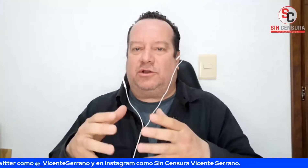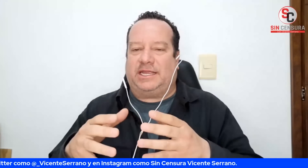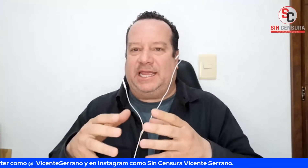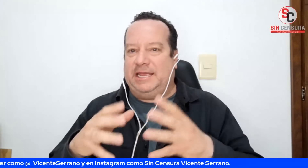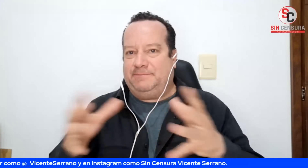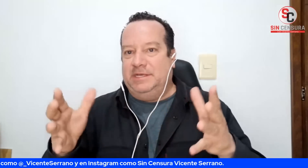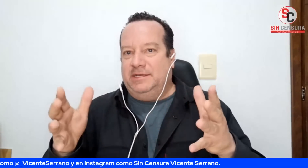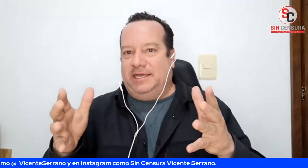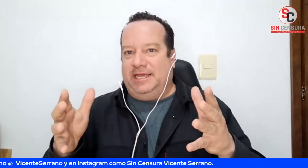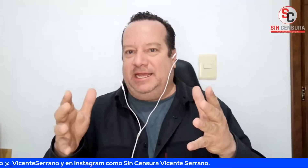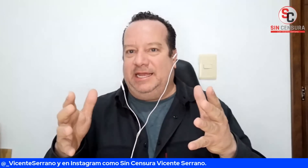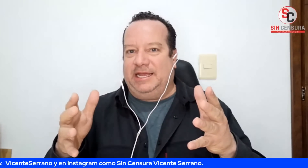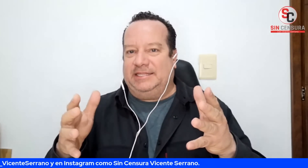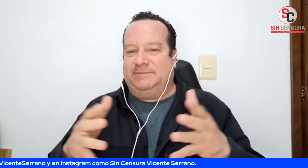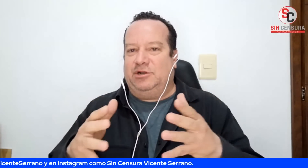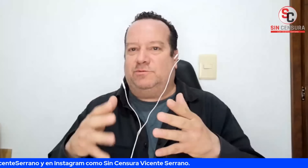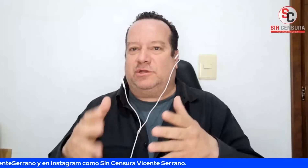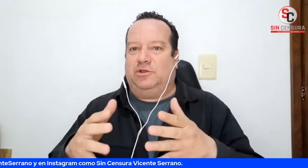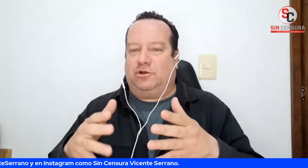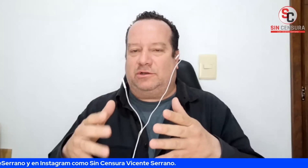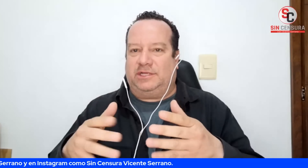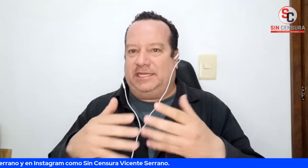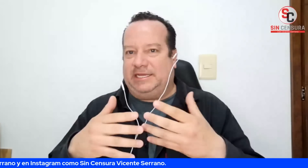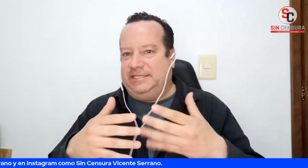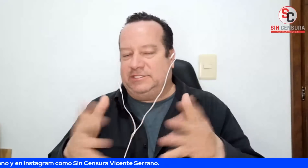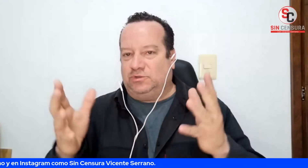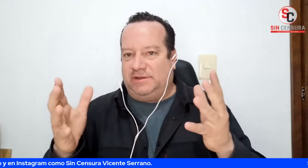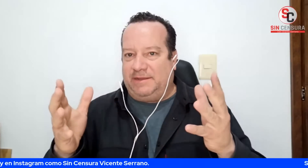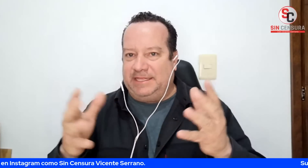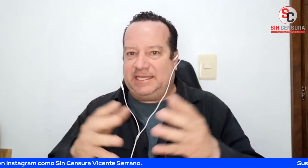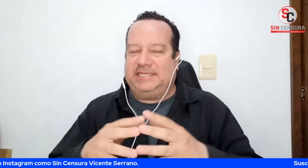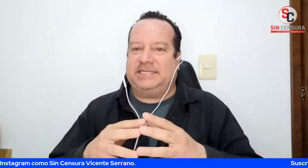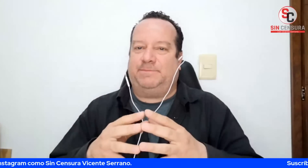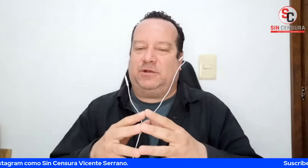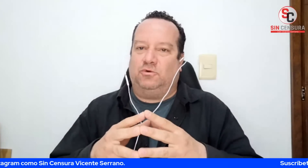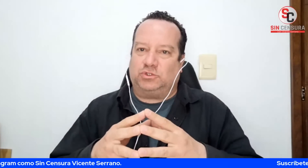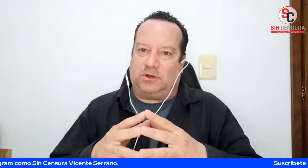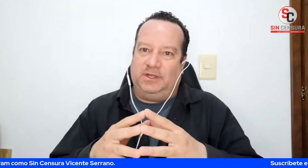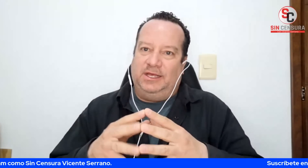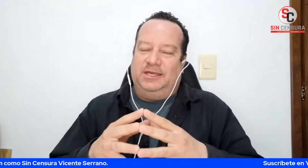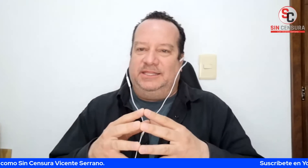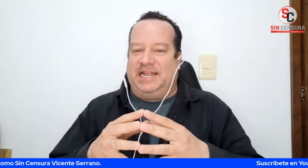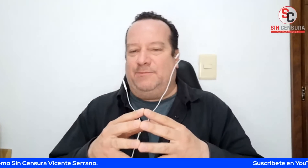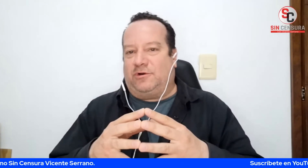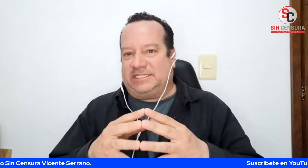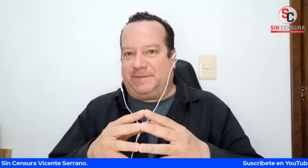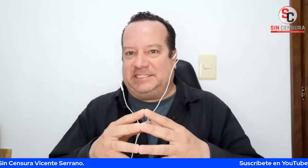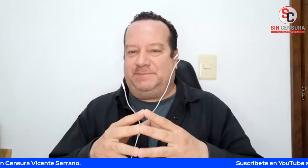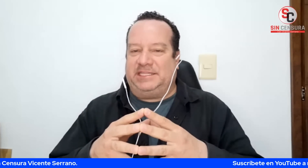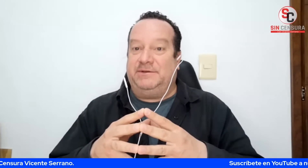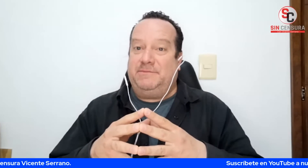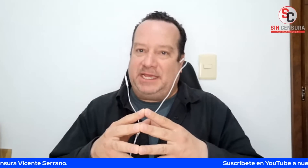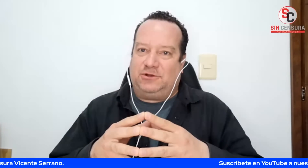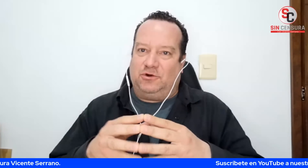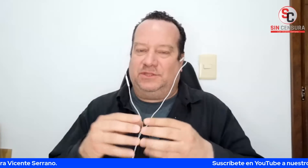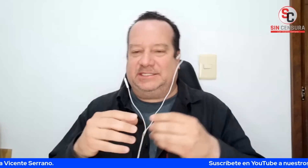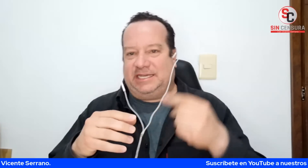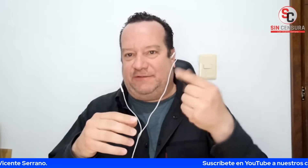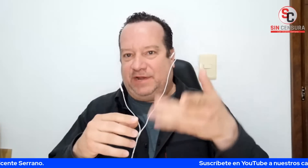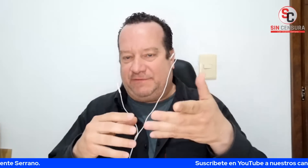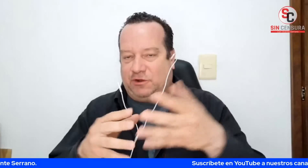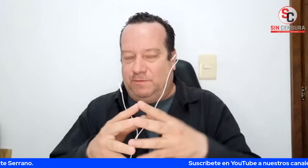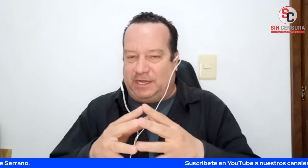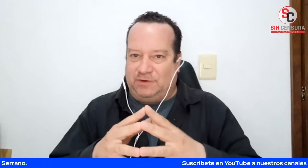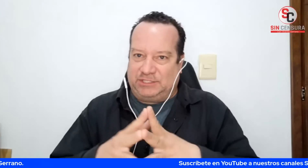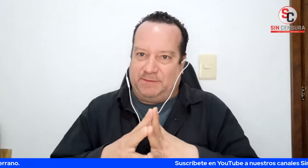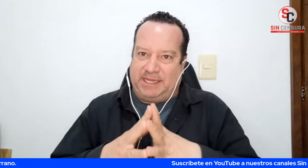López Obrador, que Andrés Manuel López Obrador indiscutiblemente es el precursor de la democracia participativa en México desde